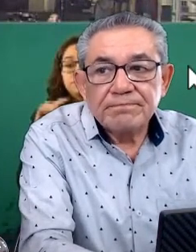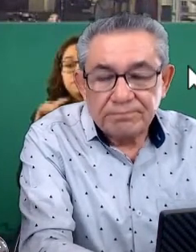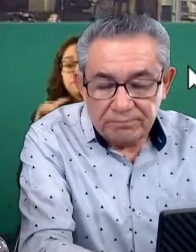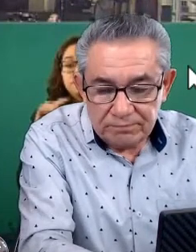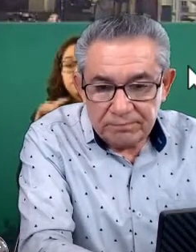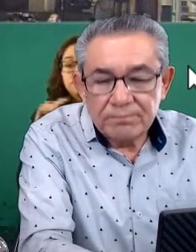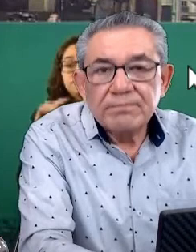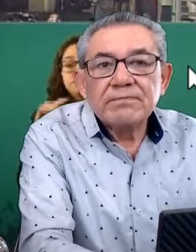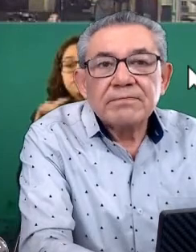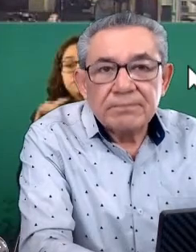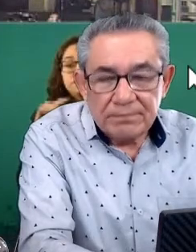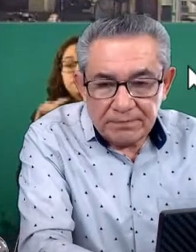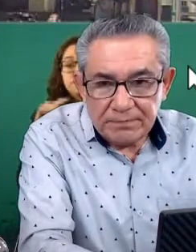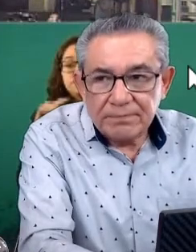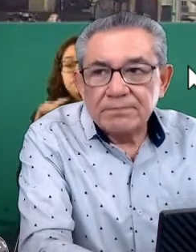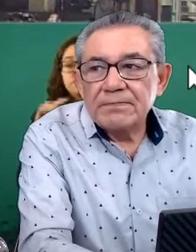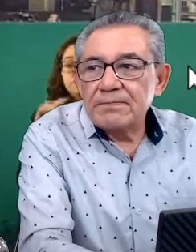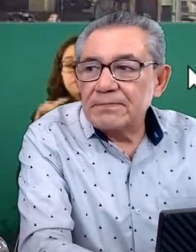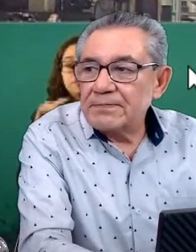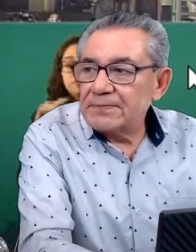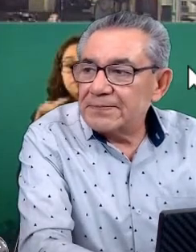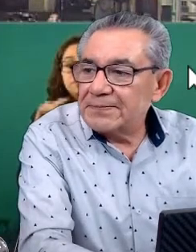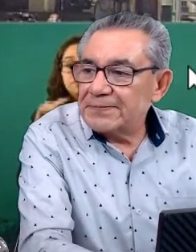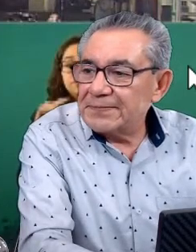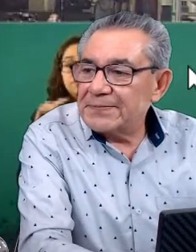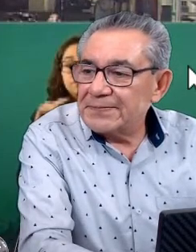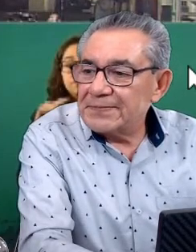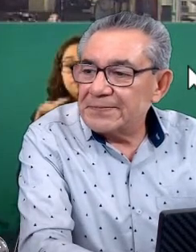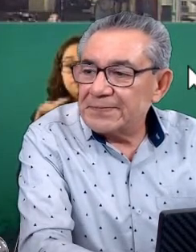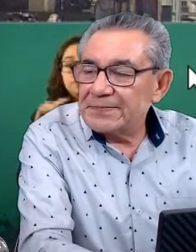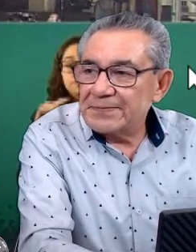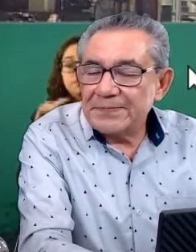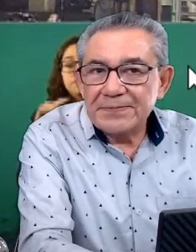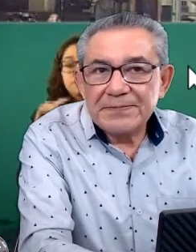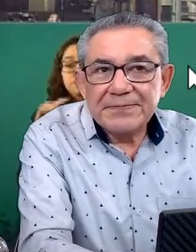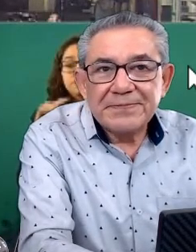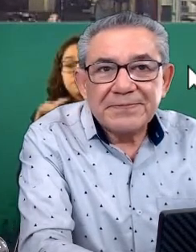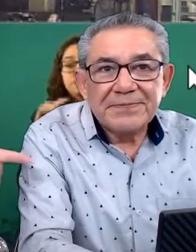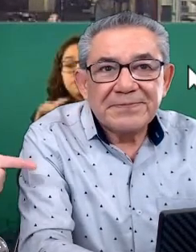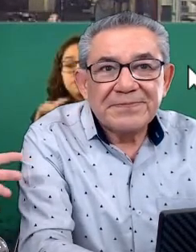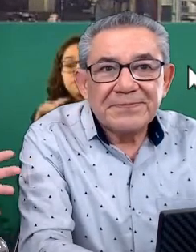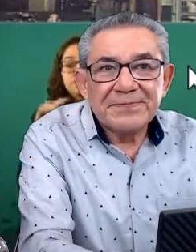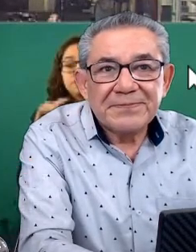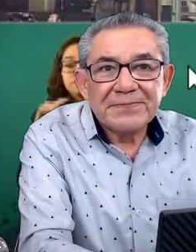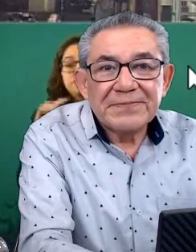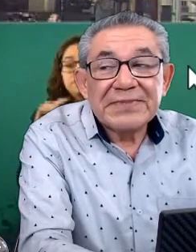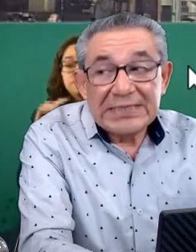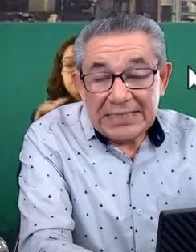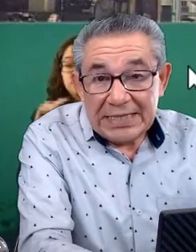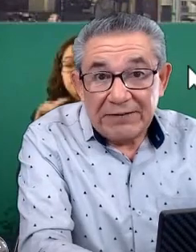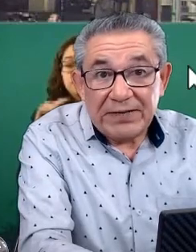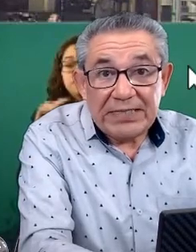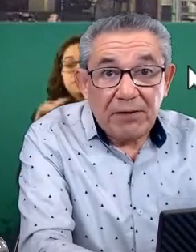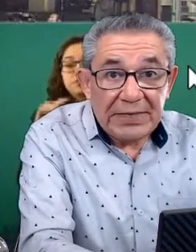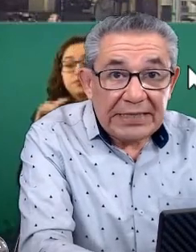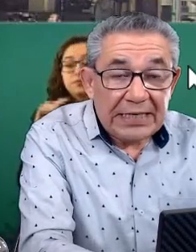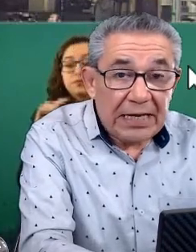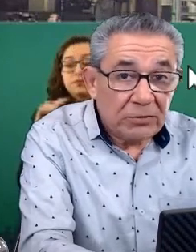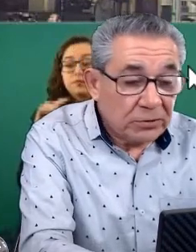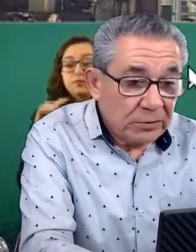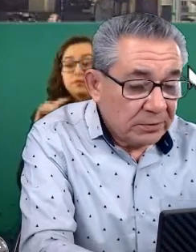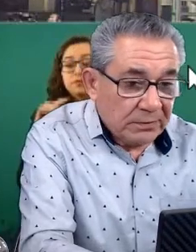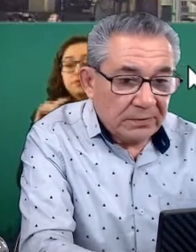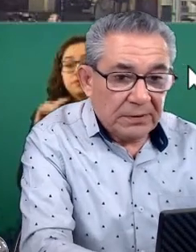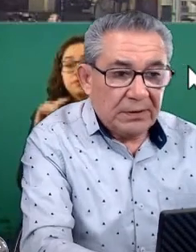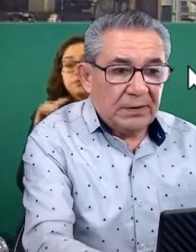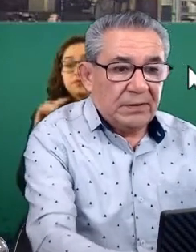publicidad a favor de Cabeza de Vaca ya, donde salen muchos ciudadanos apoyándolo, pues es que los tienen también así medios amenazados.